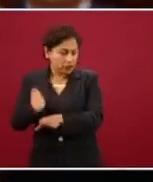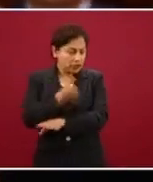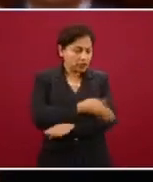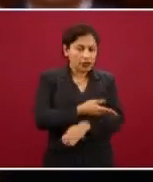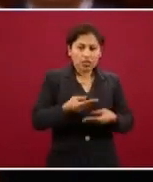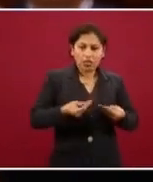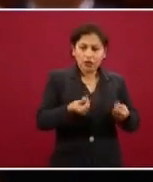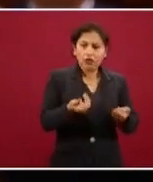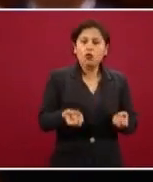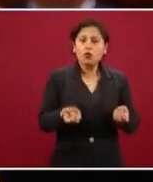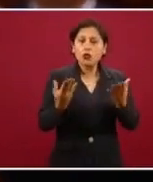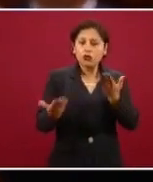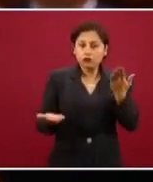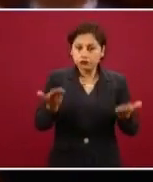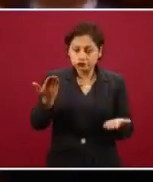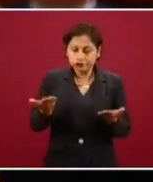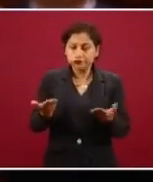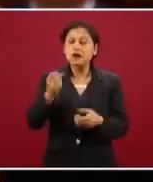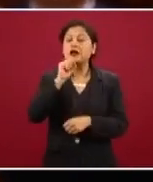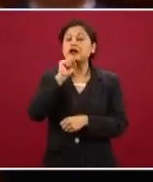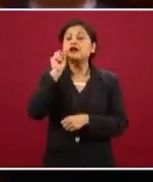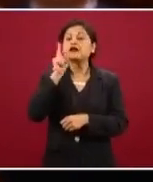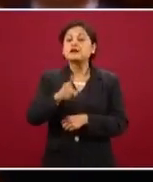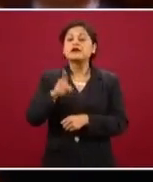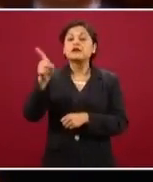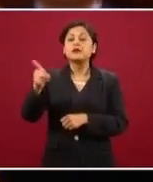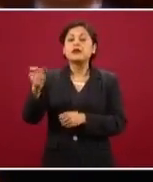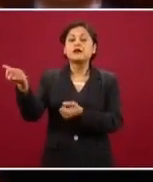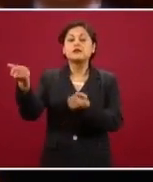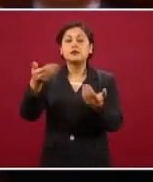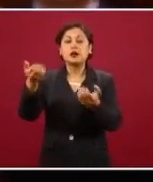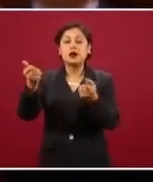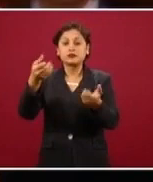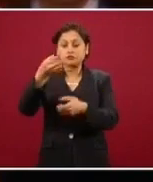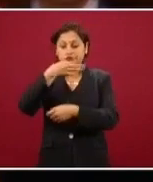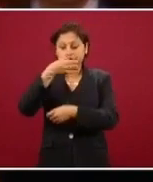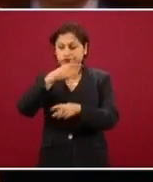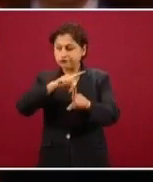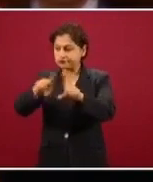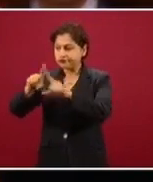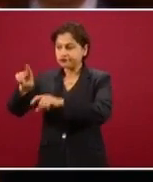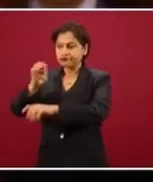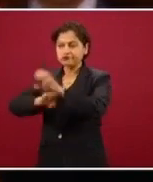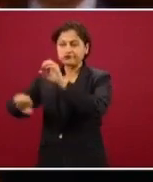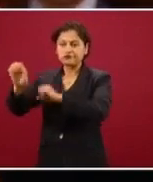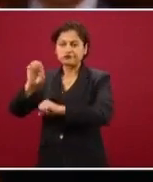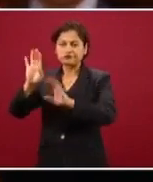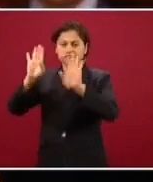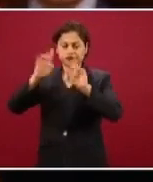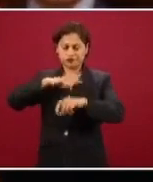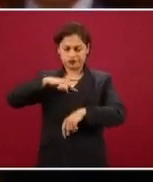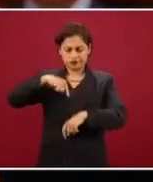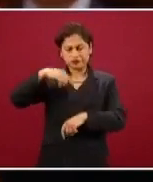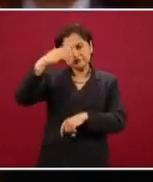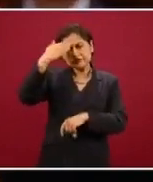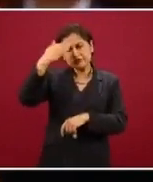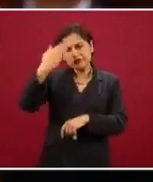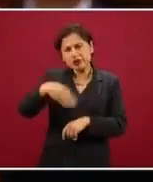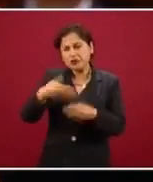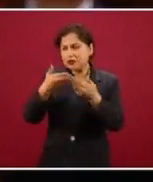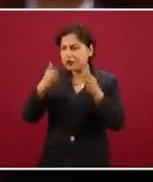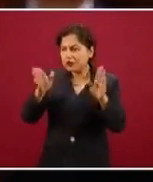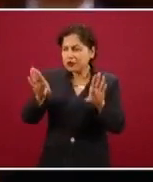ya que estos medicamentos estarán llegando por cielo, mar o tierra? Conocer la participación de la Secretaría de Defensa, no solamente en la recepción, sino